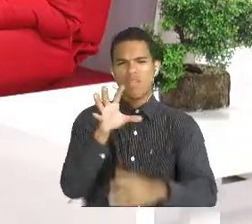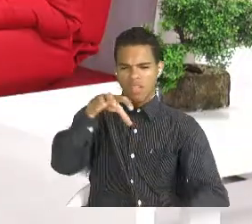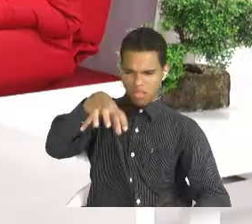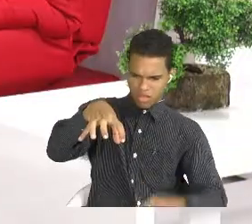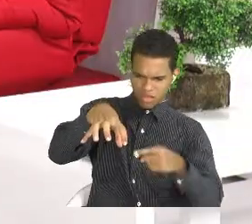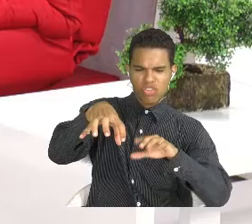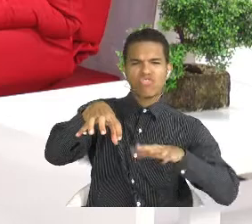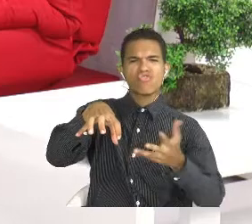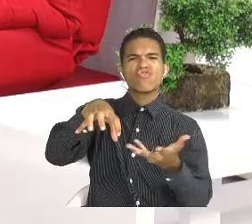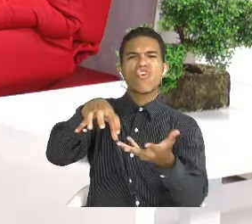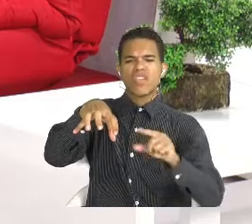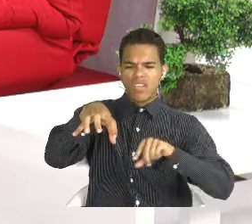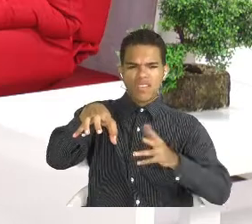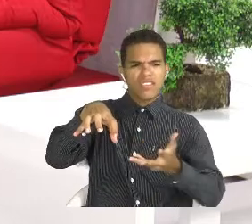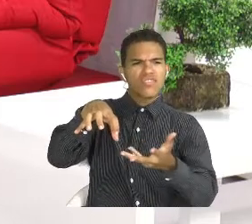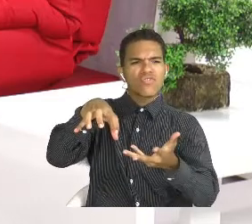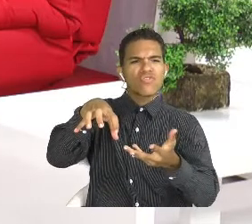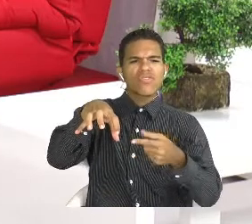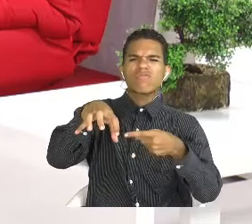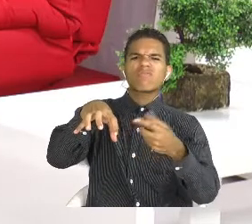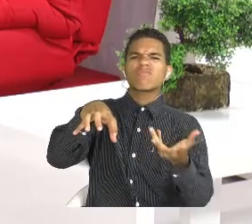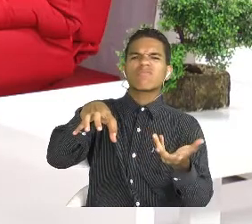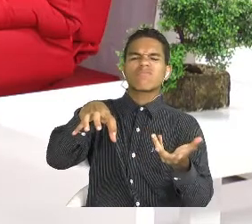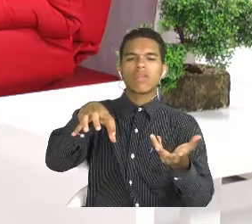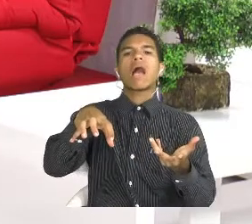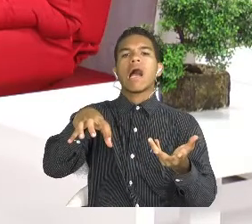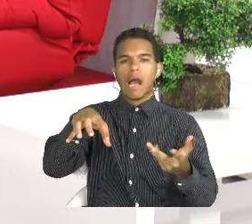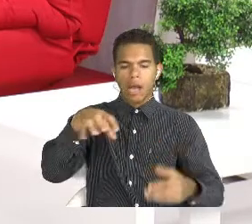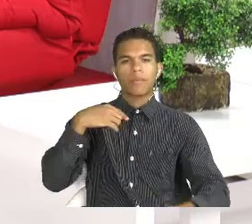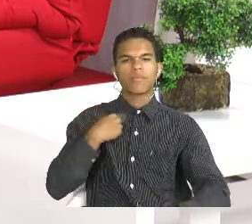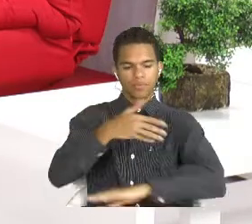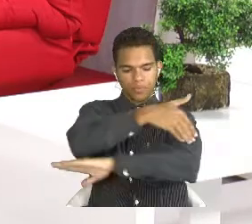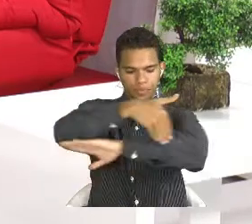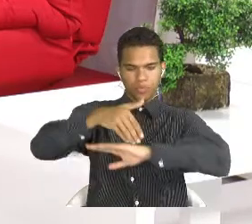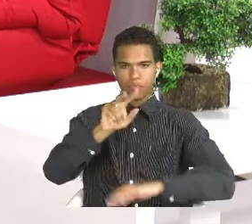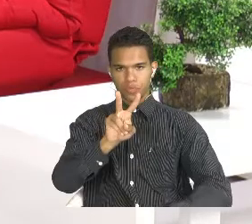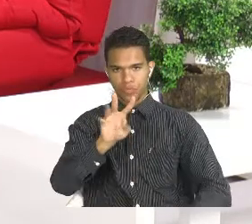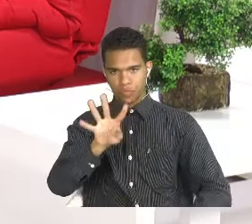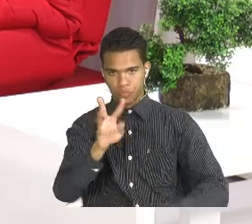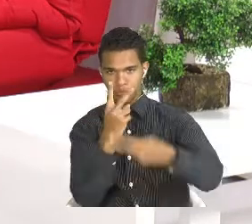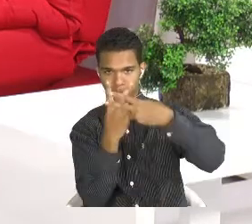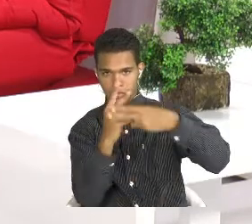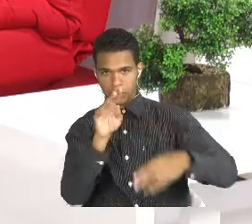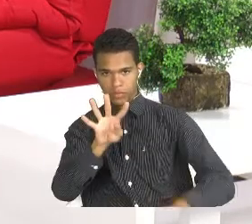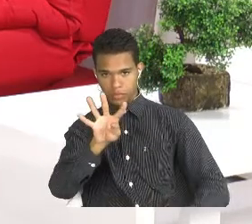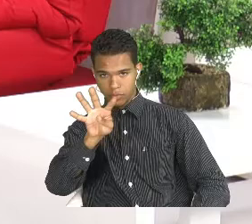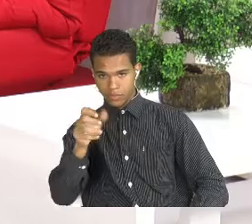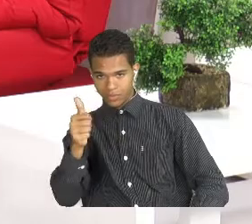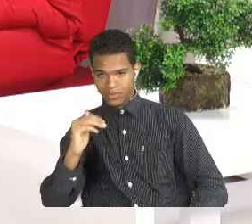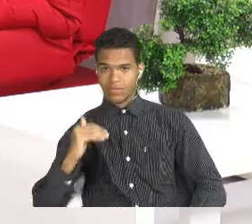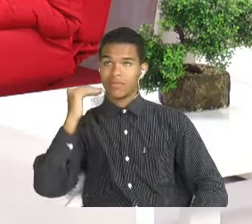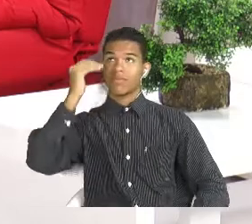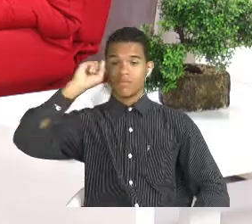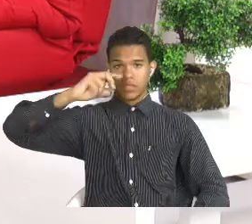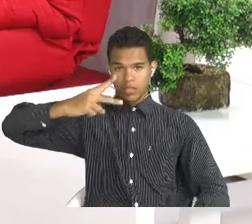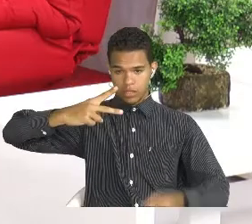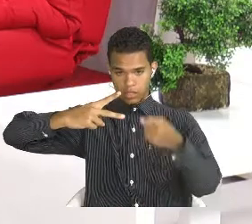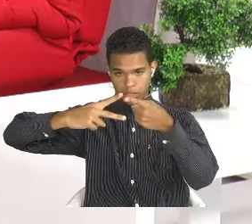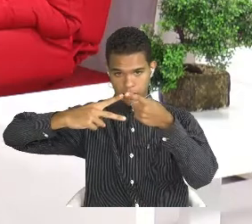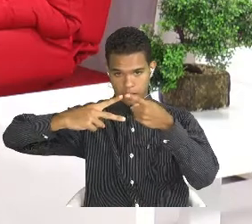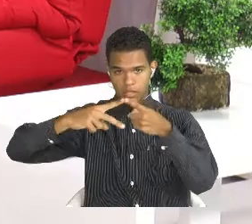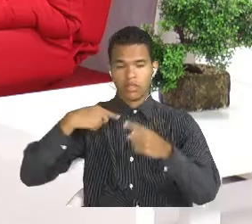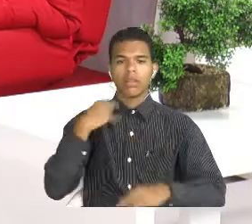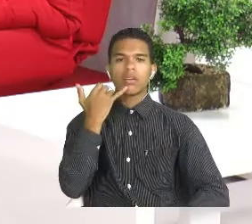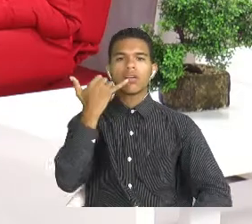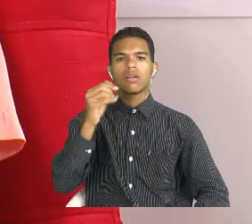ciudad de Barranca Bermeja, en la clínica de Oz, aquí en la carrera 244910, en el segundo piso. La línea es